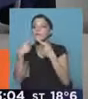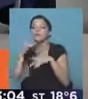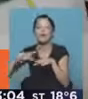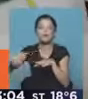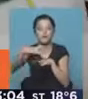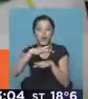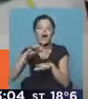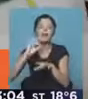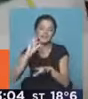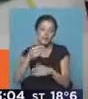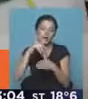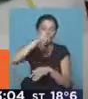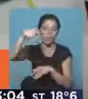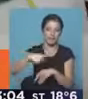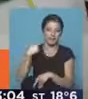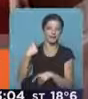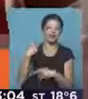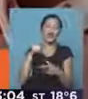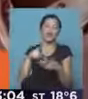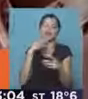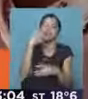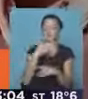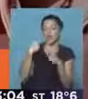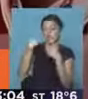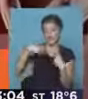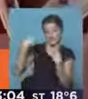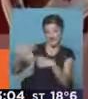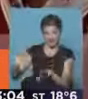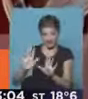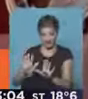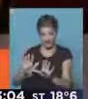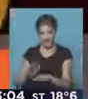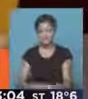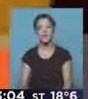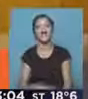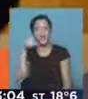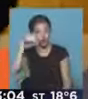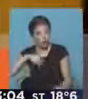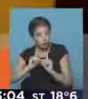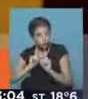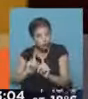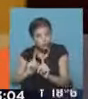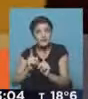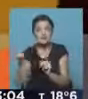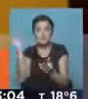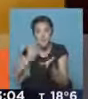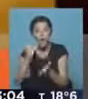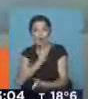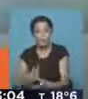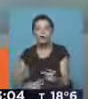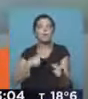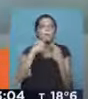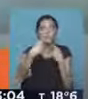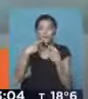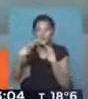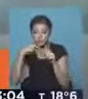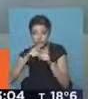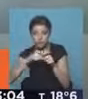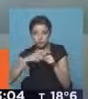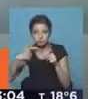y siempre han intentado limitar su uso. El hecho de que proliferen en la actualidad y que más gobiernos acepten correr los riesgos